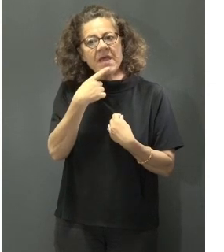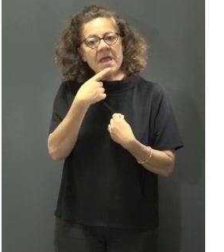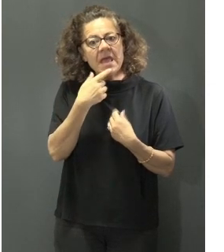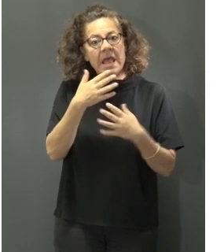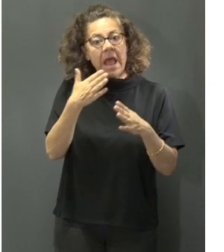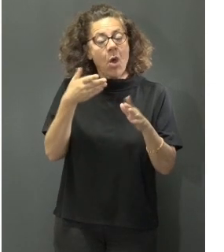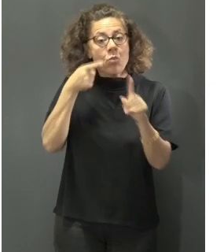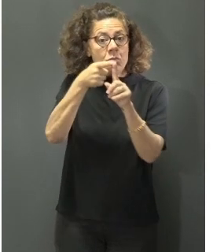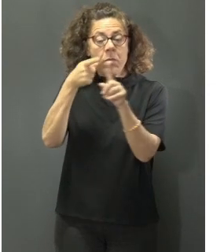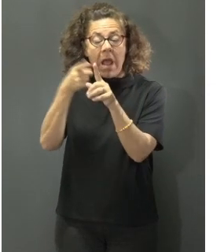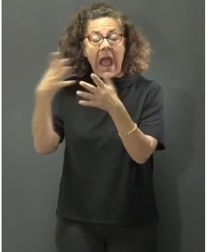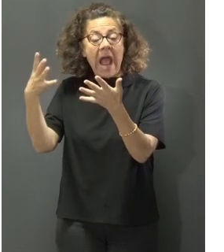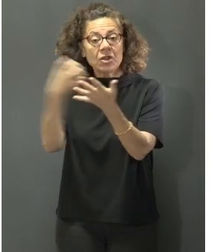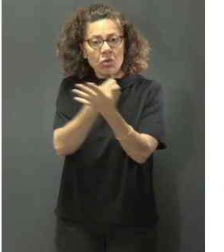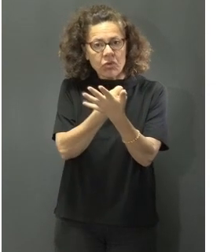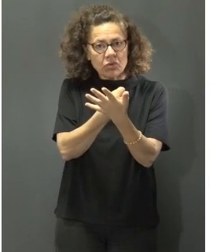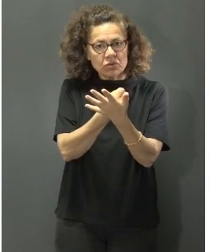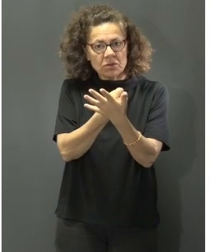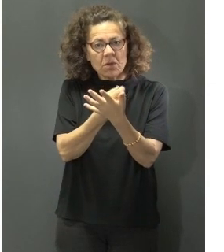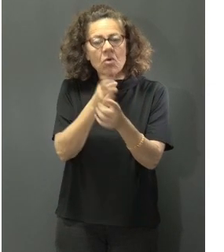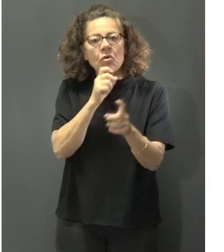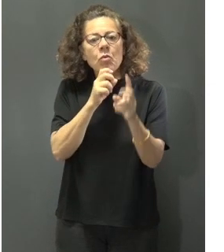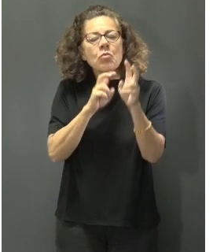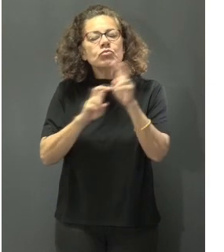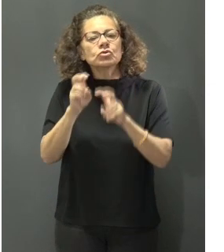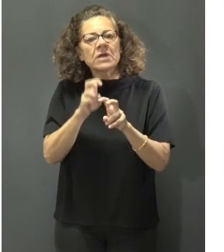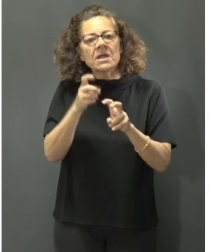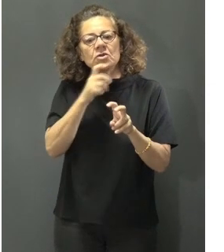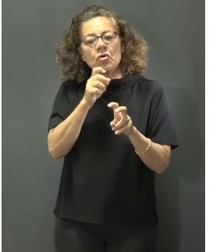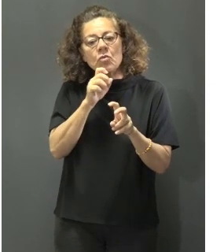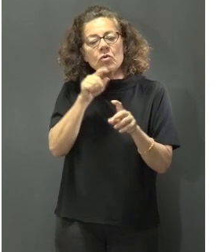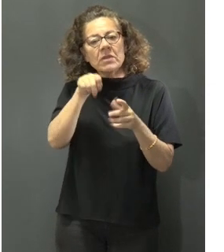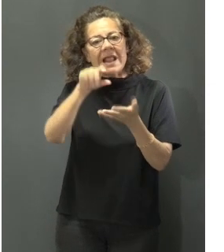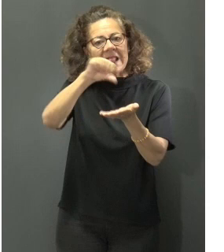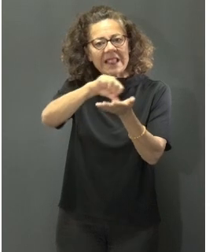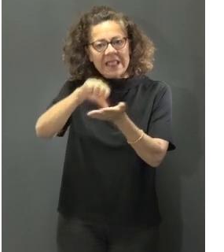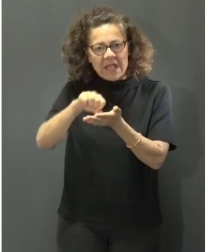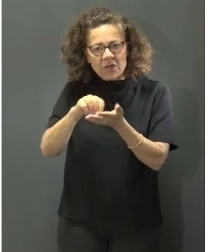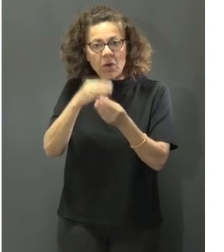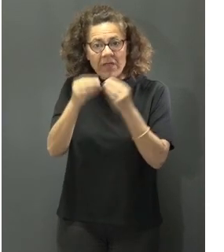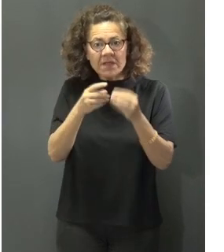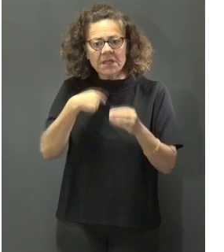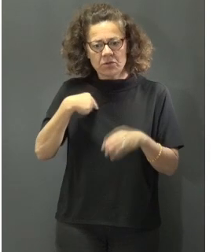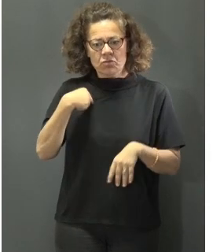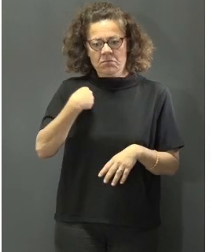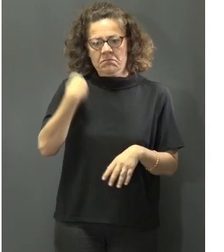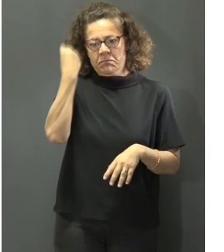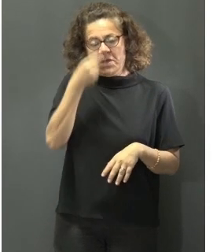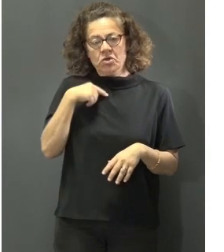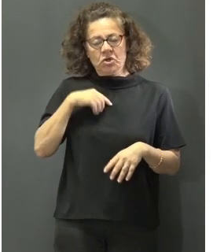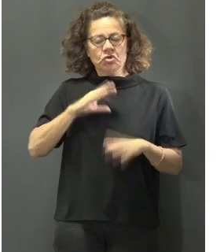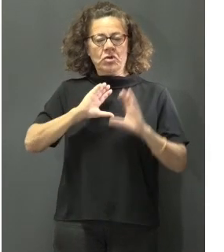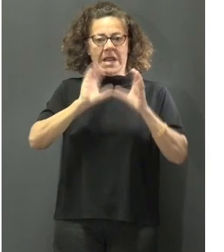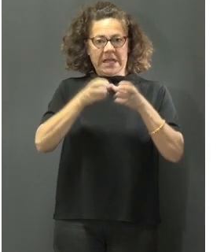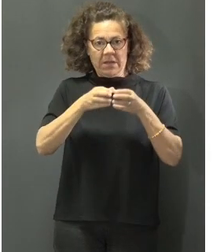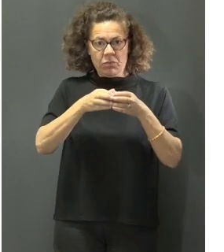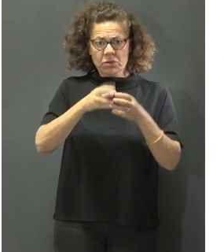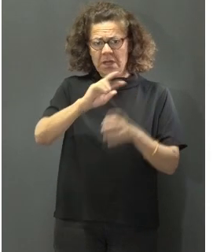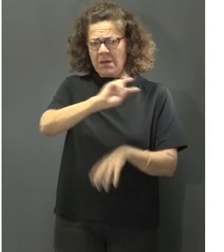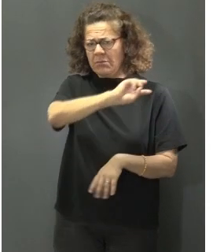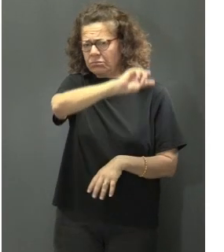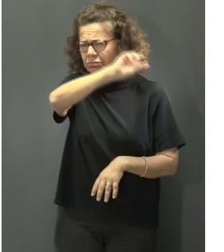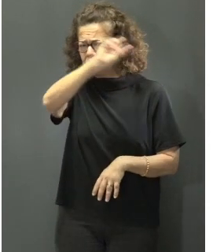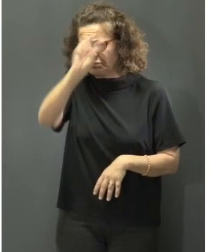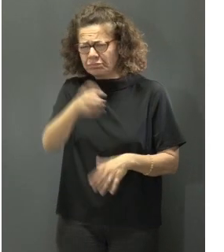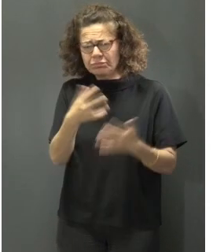en todo esto. ¿Cómo lo habéis abordado desde vuestros centros? Que entiendo que son equipos pues, multidisciplinares, pero